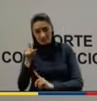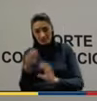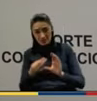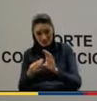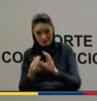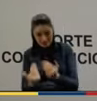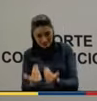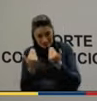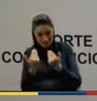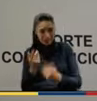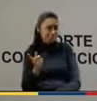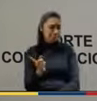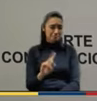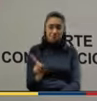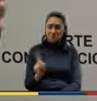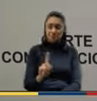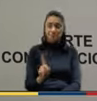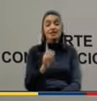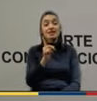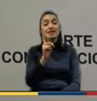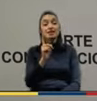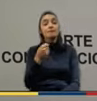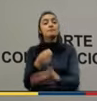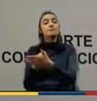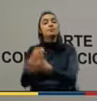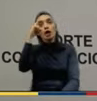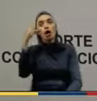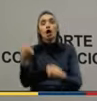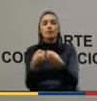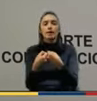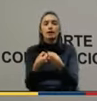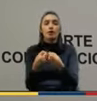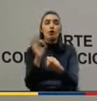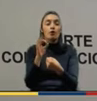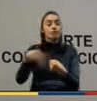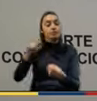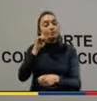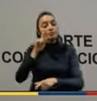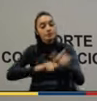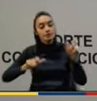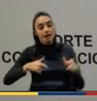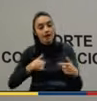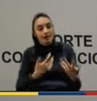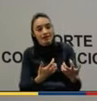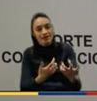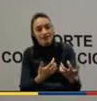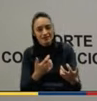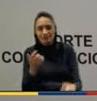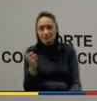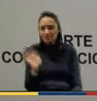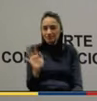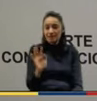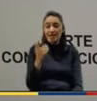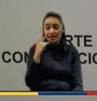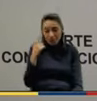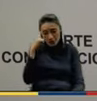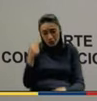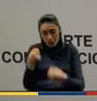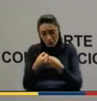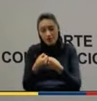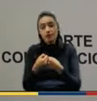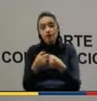condiciones. Y además apelar a un convenio para decirle y generar expectativas en la población, pues basta con ver, existen convenios contra el